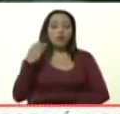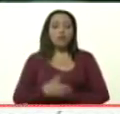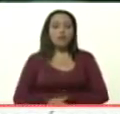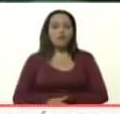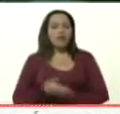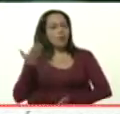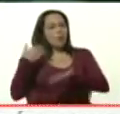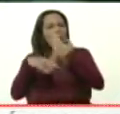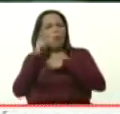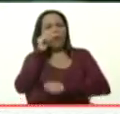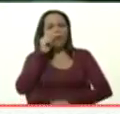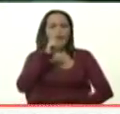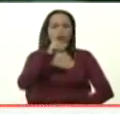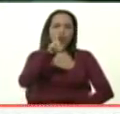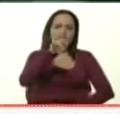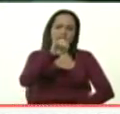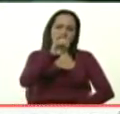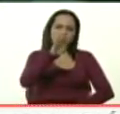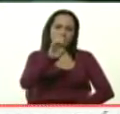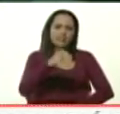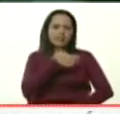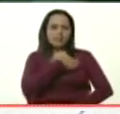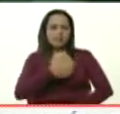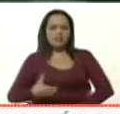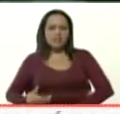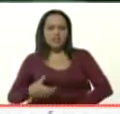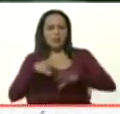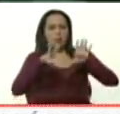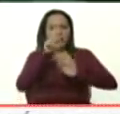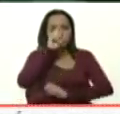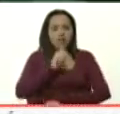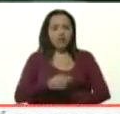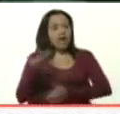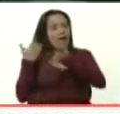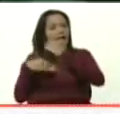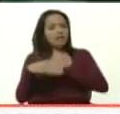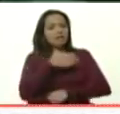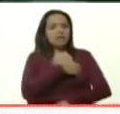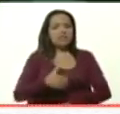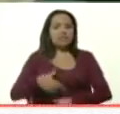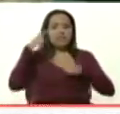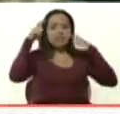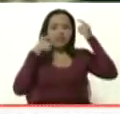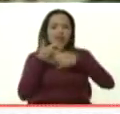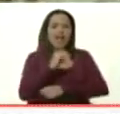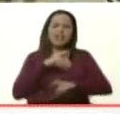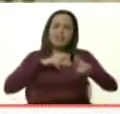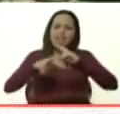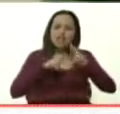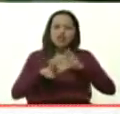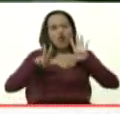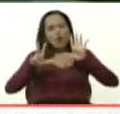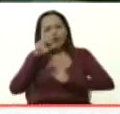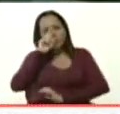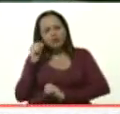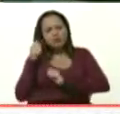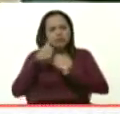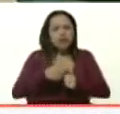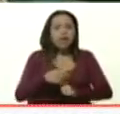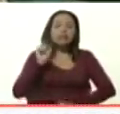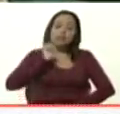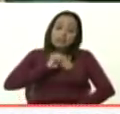durante 8 años, era el comandante Chávez presidente, tuvimos relaciones los 8 años.